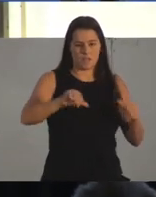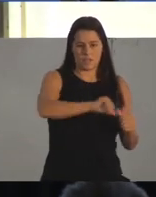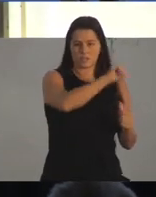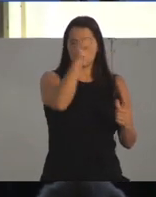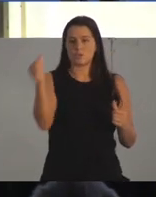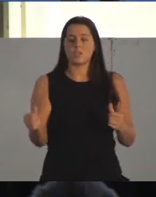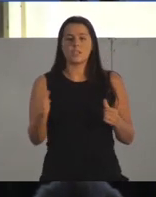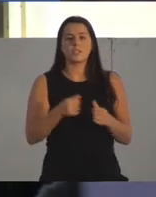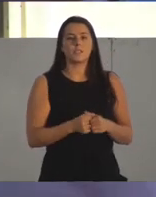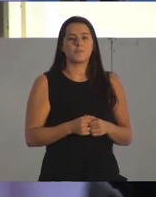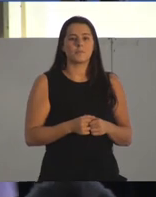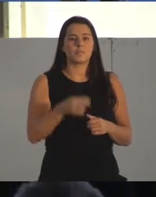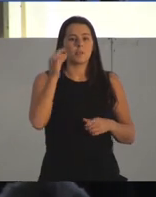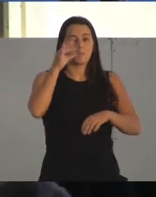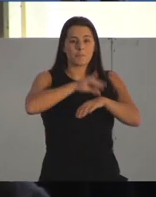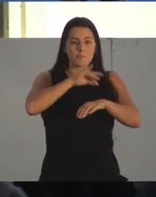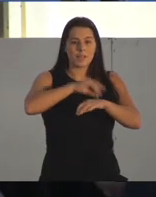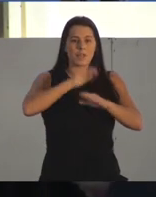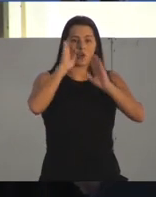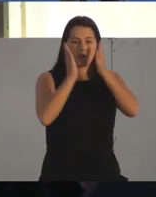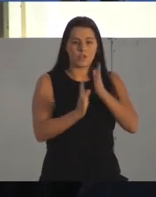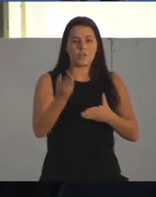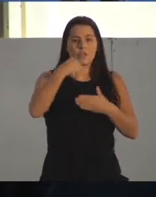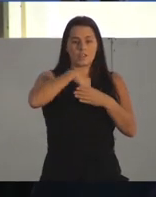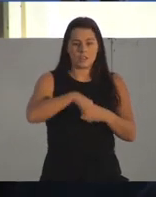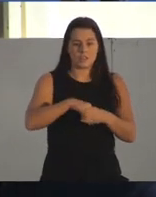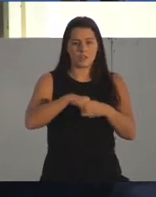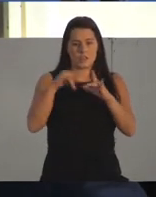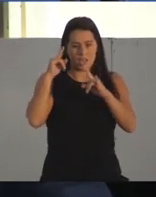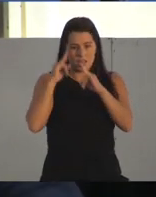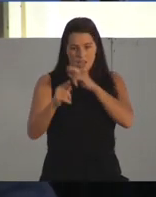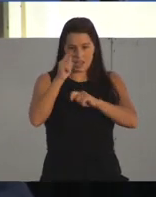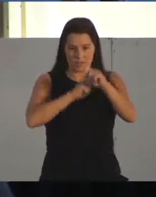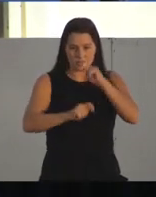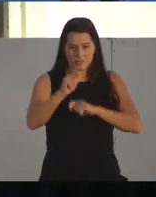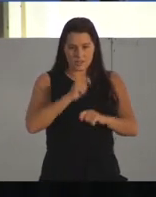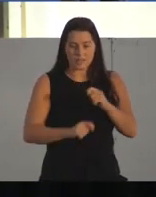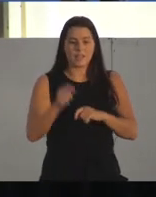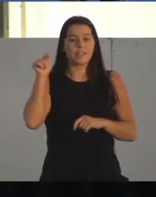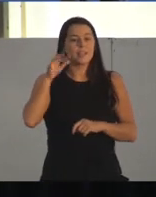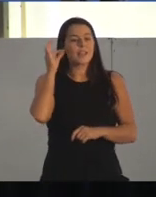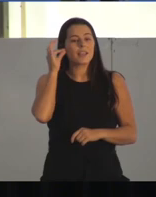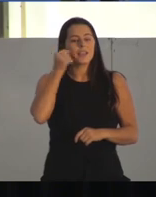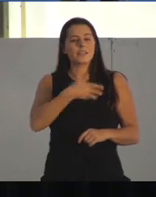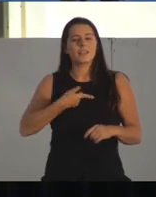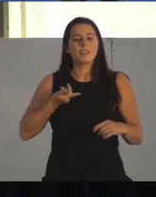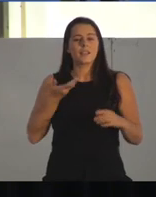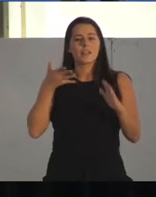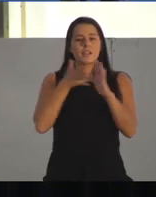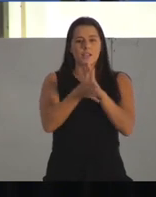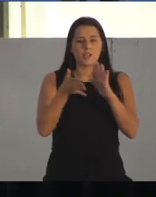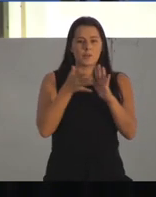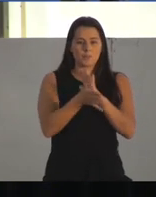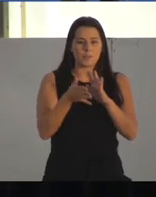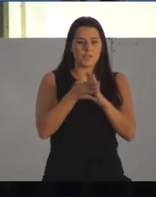Es médico rehabilitador en ASPACE Vizcaya desde 1992 y nos va a hablar sobre deglución y texturizados.